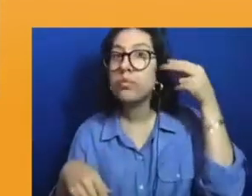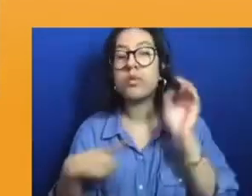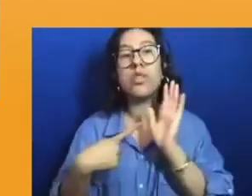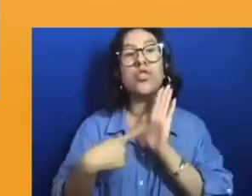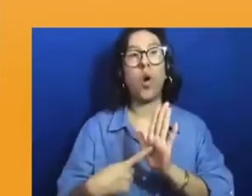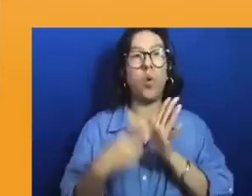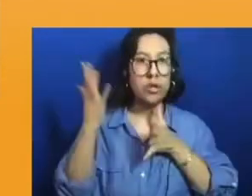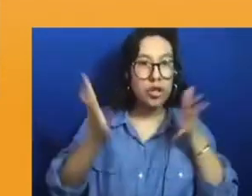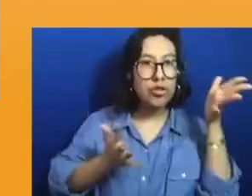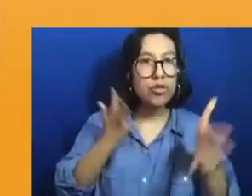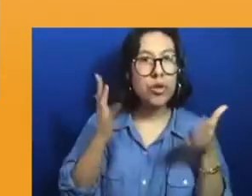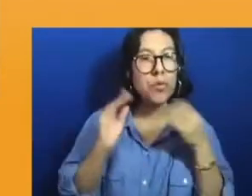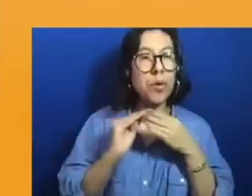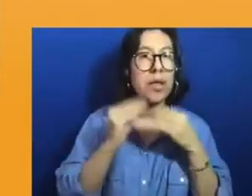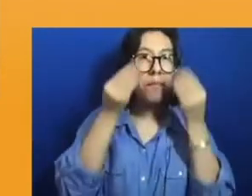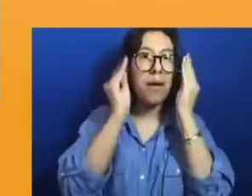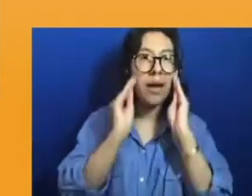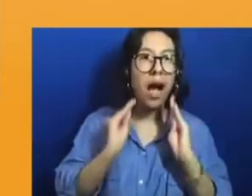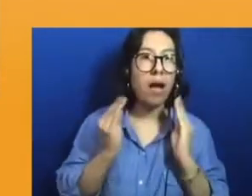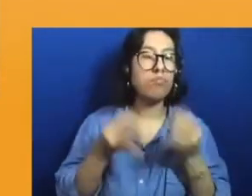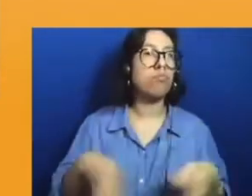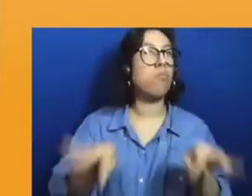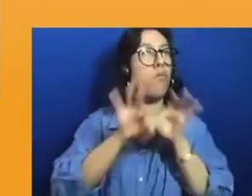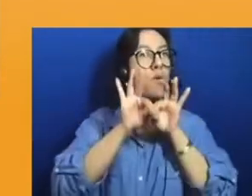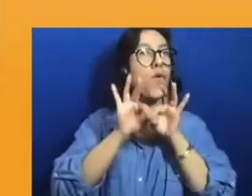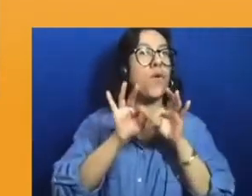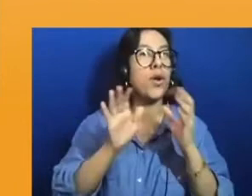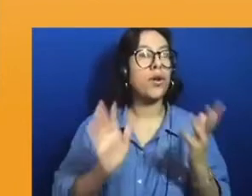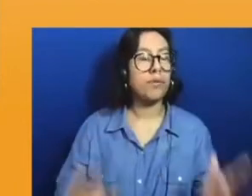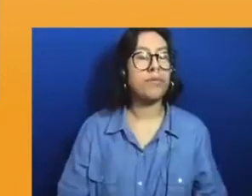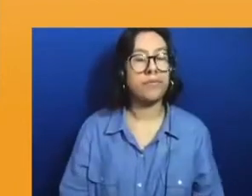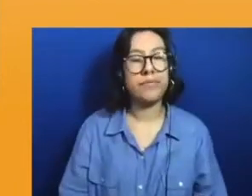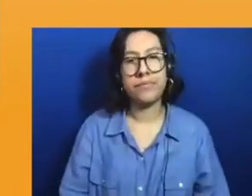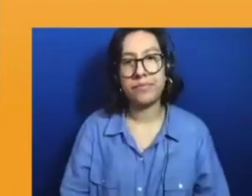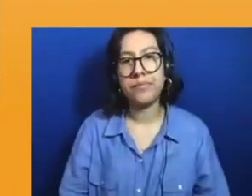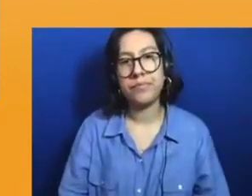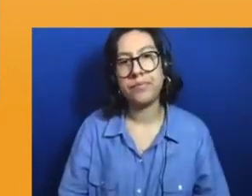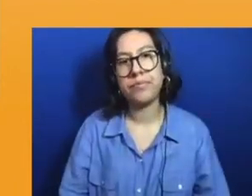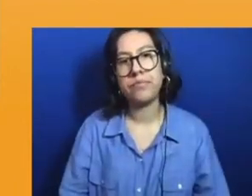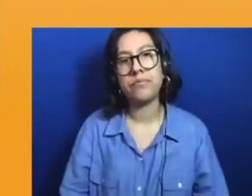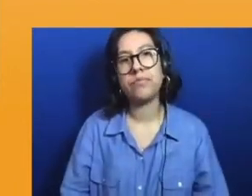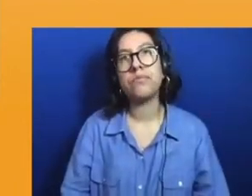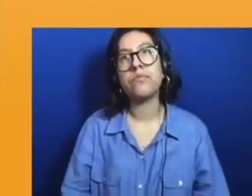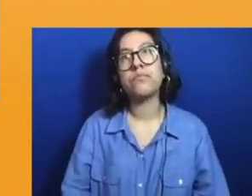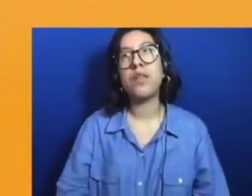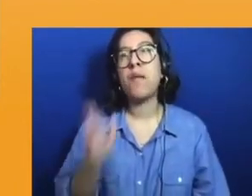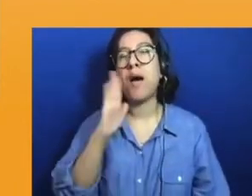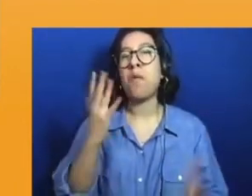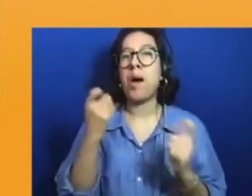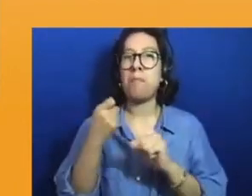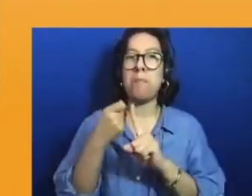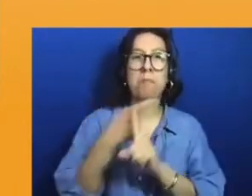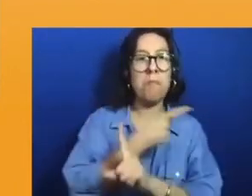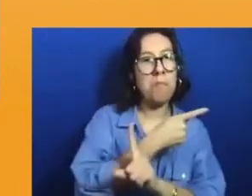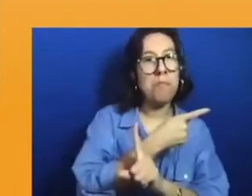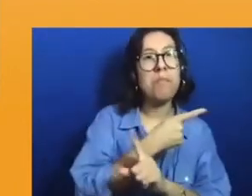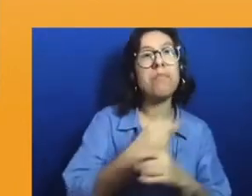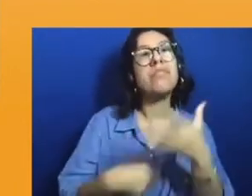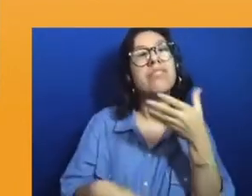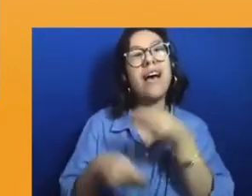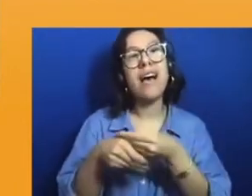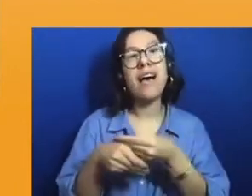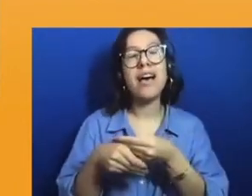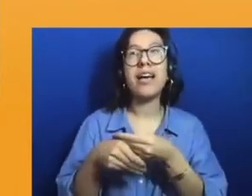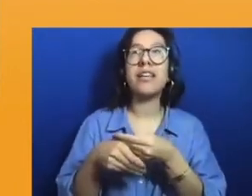los gestos, hasta con el maquillaje, son importantes, ¿no? Y quiero como cambiar de tema más o menos aquí